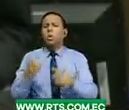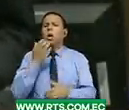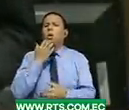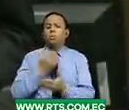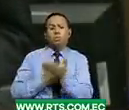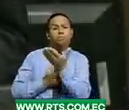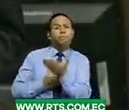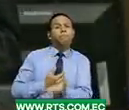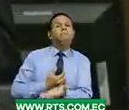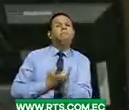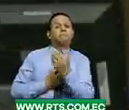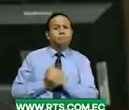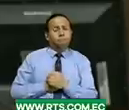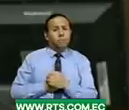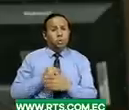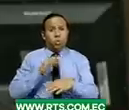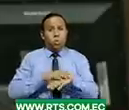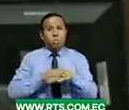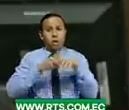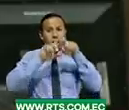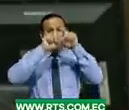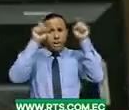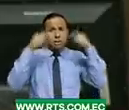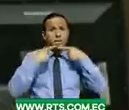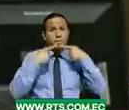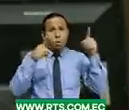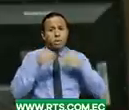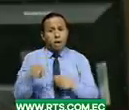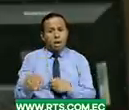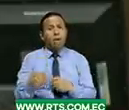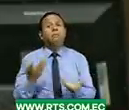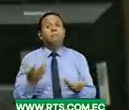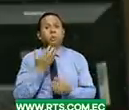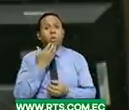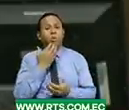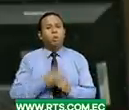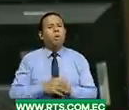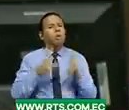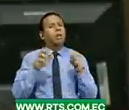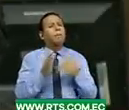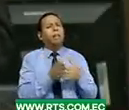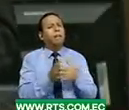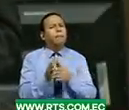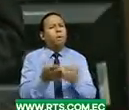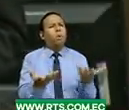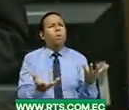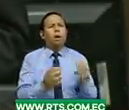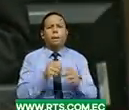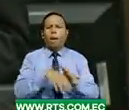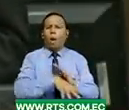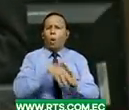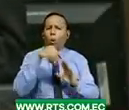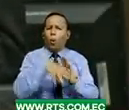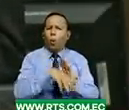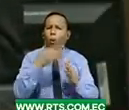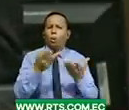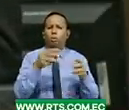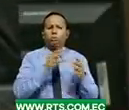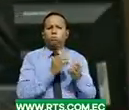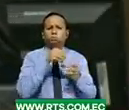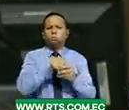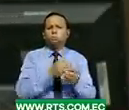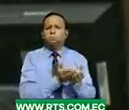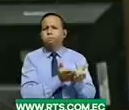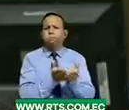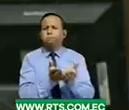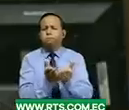corrupción de las empresas públicas, especialmente la relacionada con el transporte del petróleo en los buques.